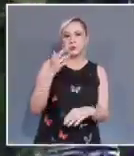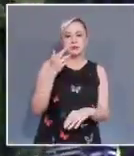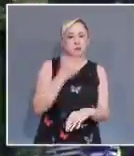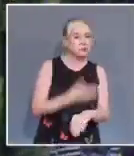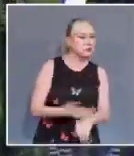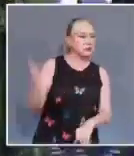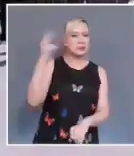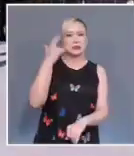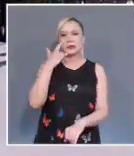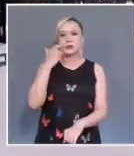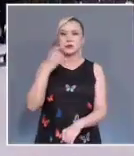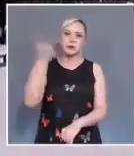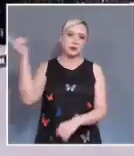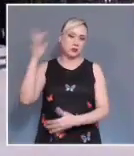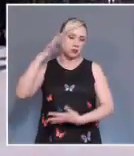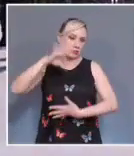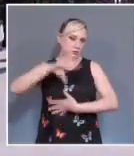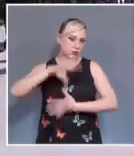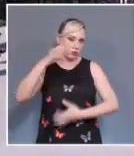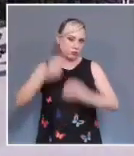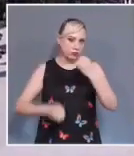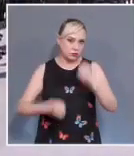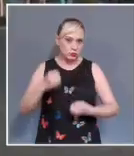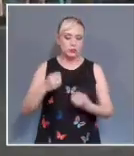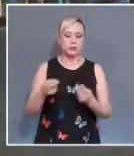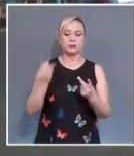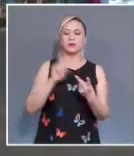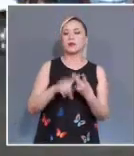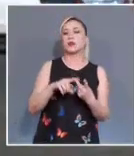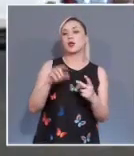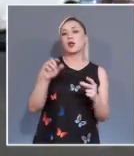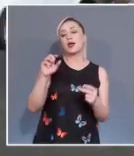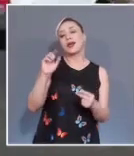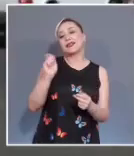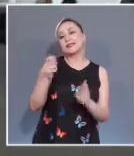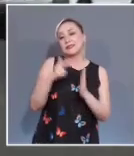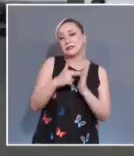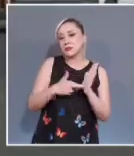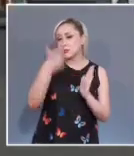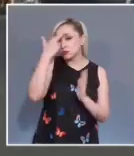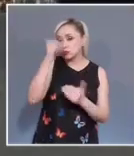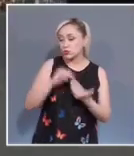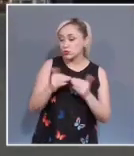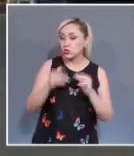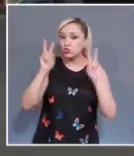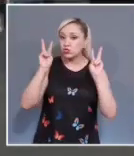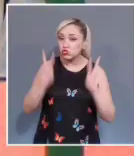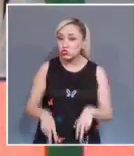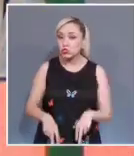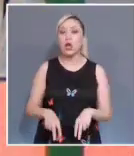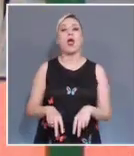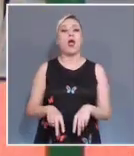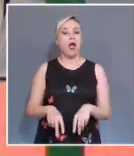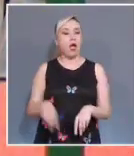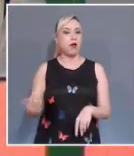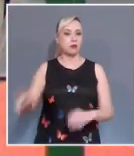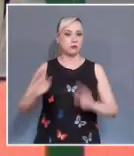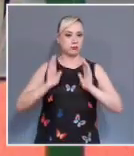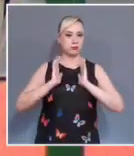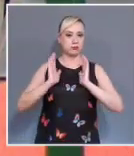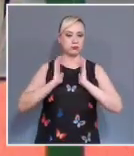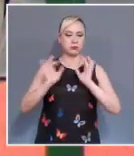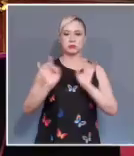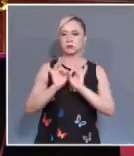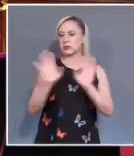Interamericana ni con los requisitos de debida fundamentación para justificar lo extraordinario de las actividades de las Fuerzas Armadas en tareas de seguridad